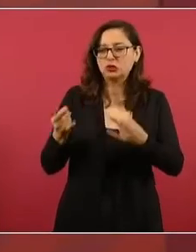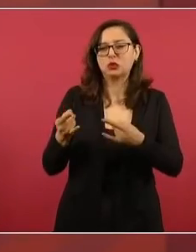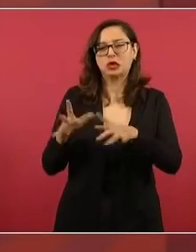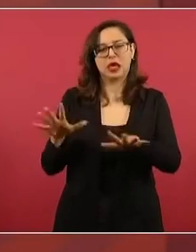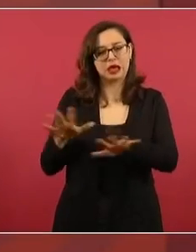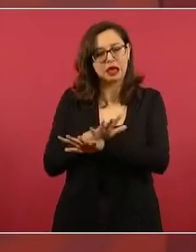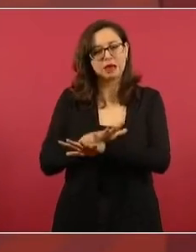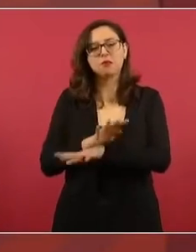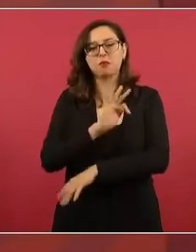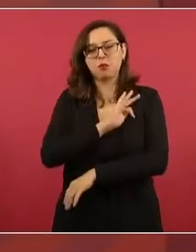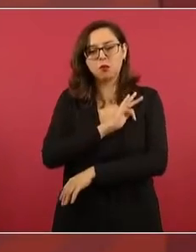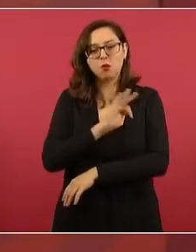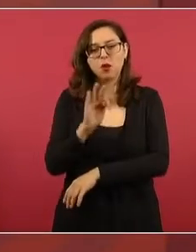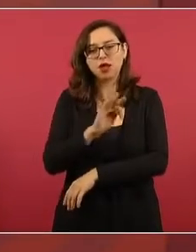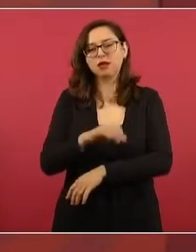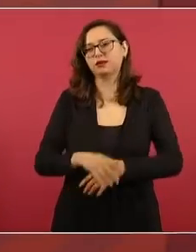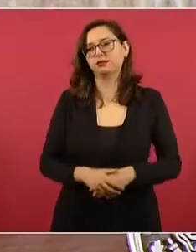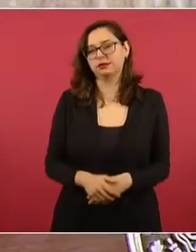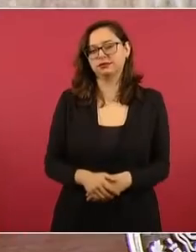de